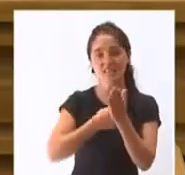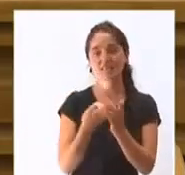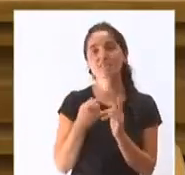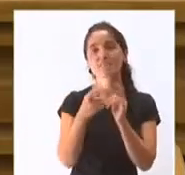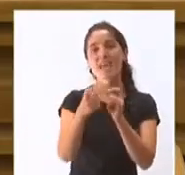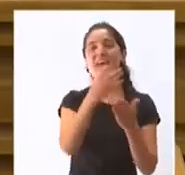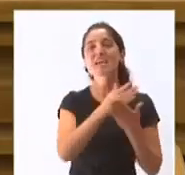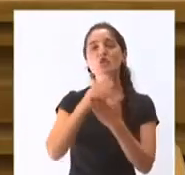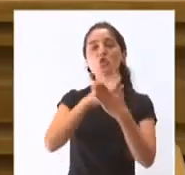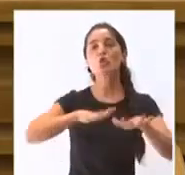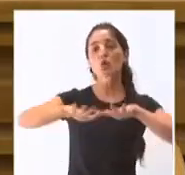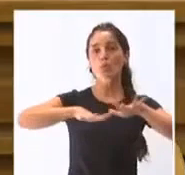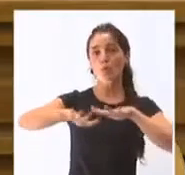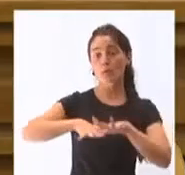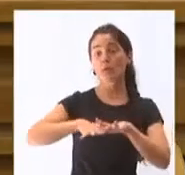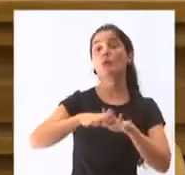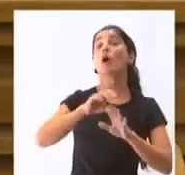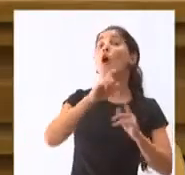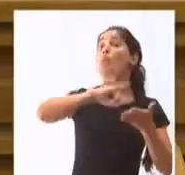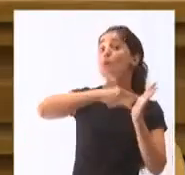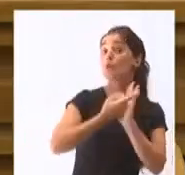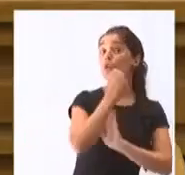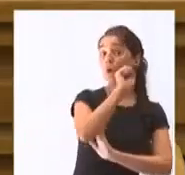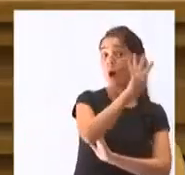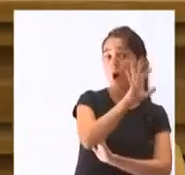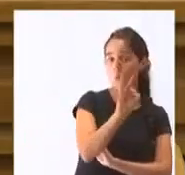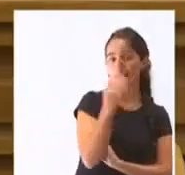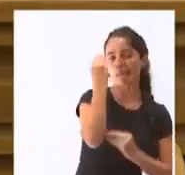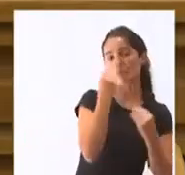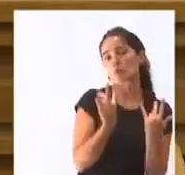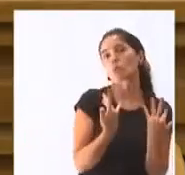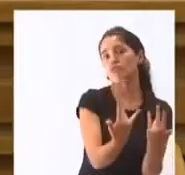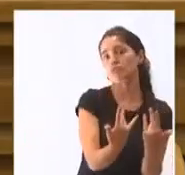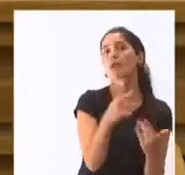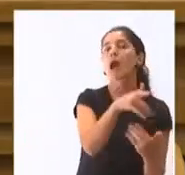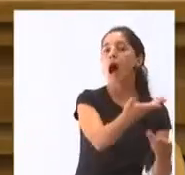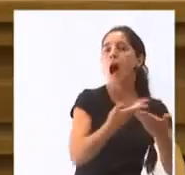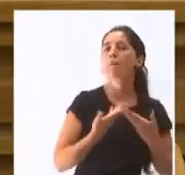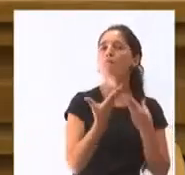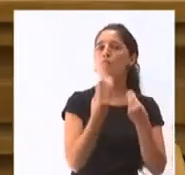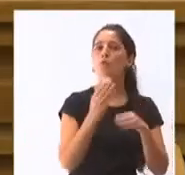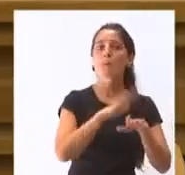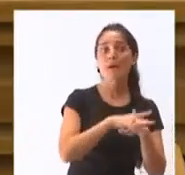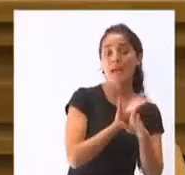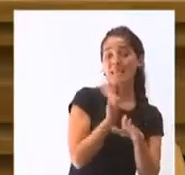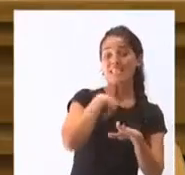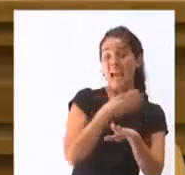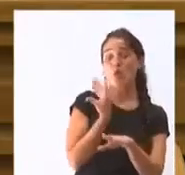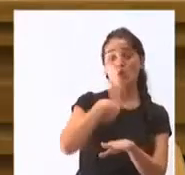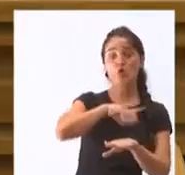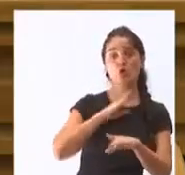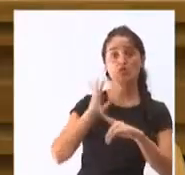proyecto de la 40 que espero que se adelante y vaya lo mejor posible va a ayudar mucho a rematar la gran inversión que hizo la comunidad autónoma